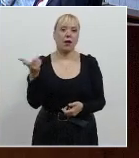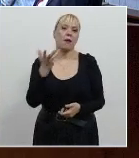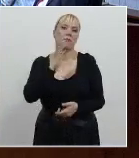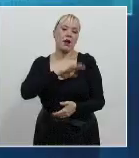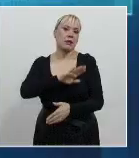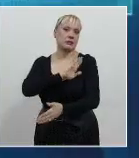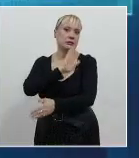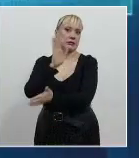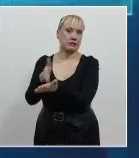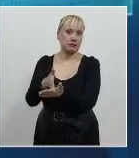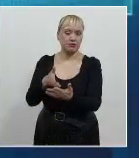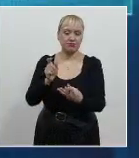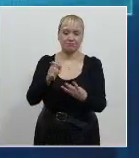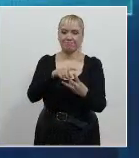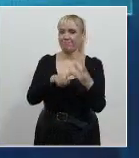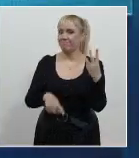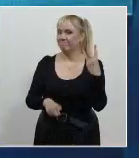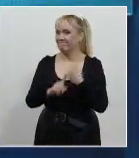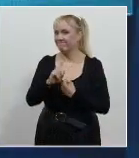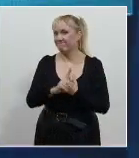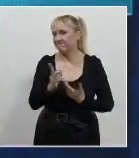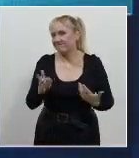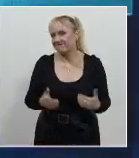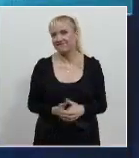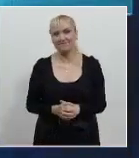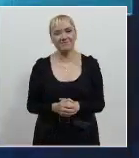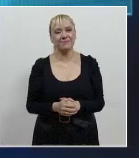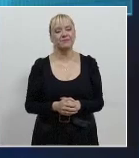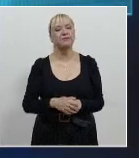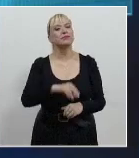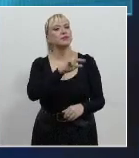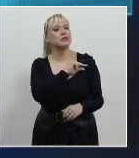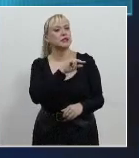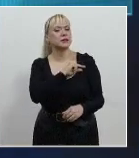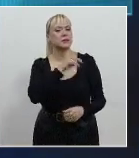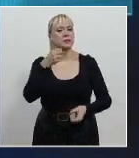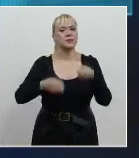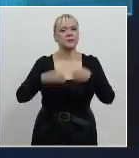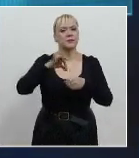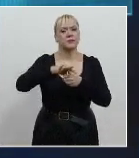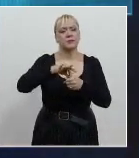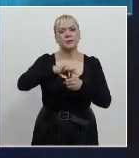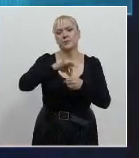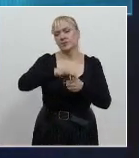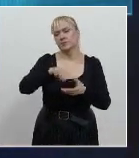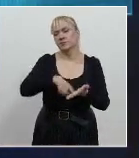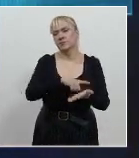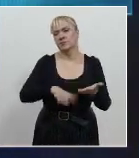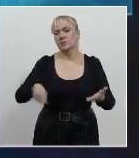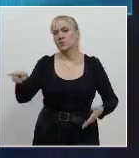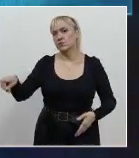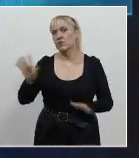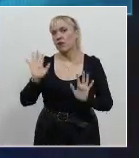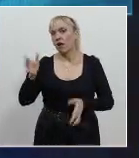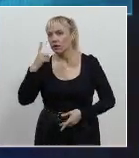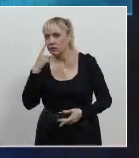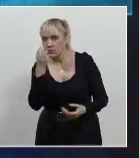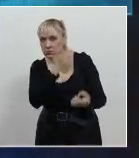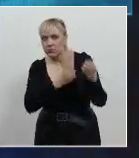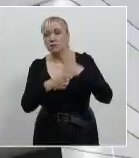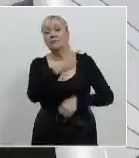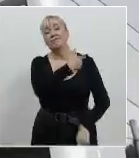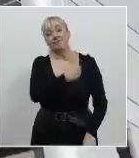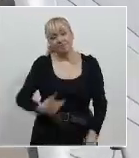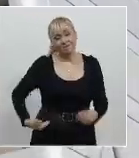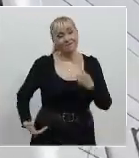Peña. La Sala Regional Especializada del Tribunal Electoral determinó que el presidente de la República violó los principios